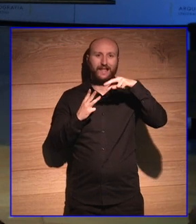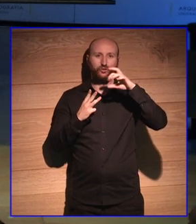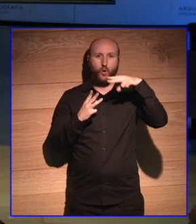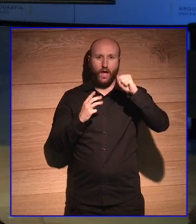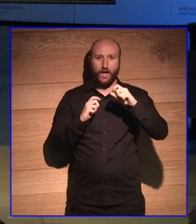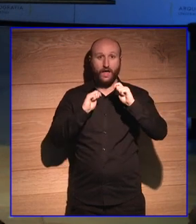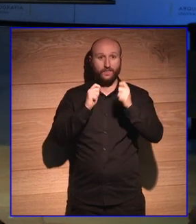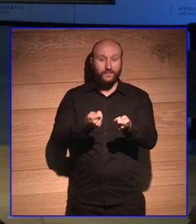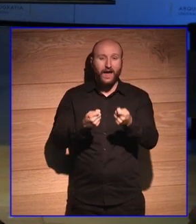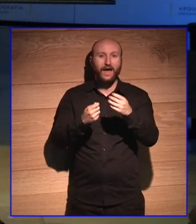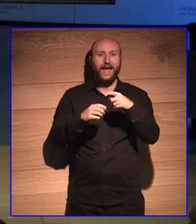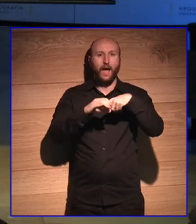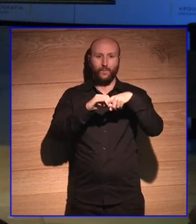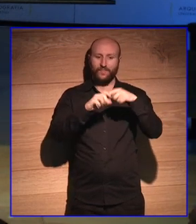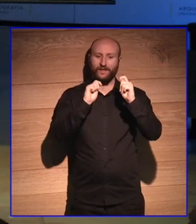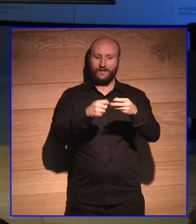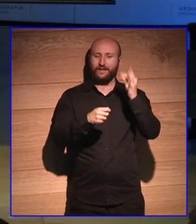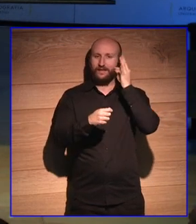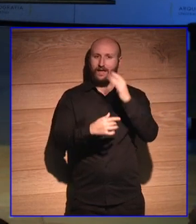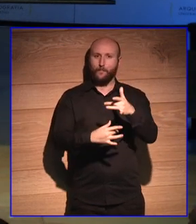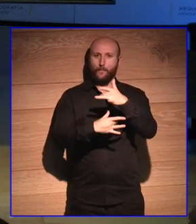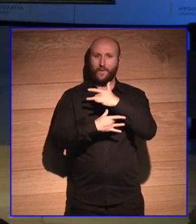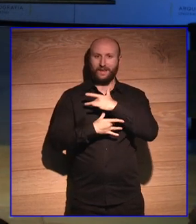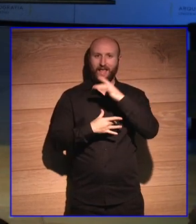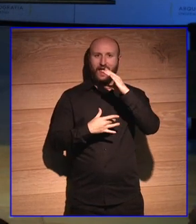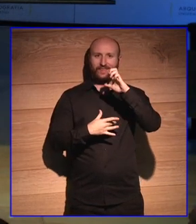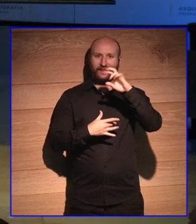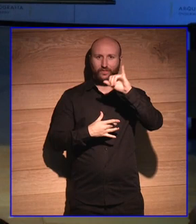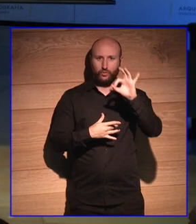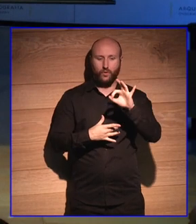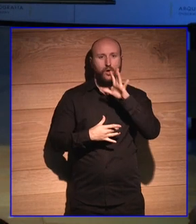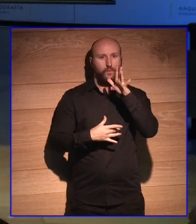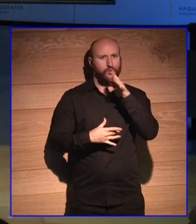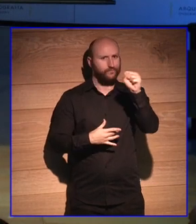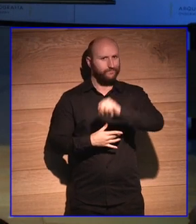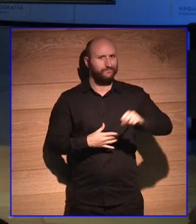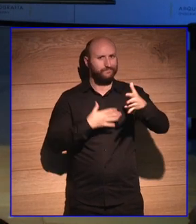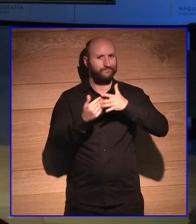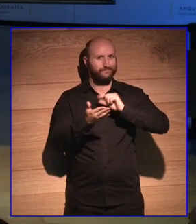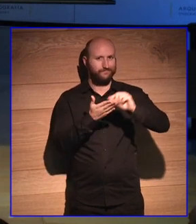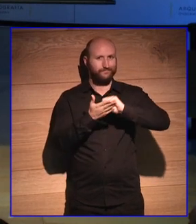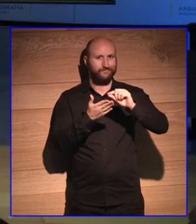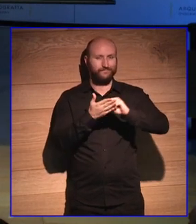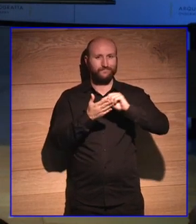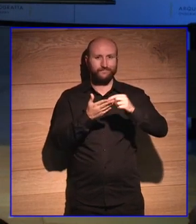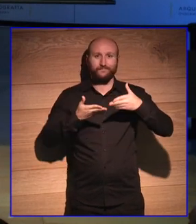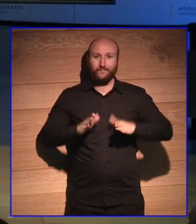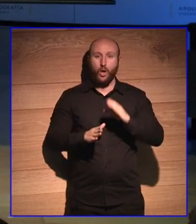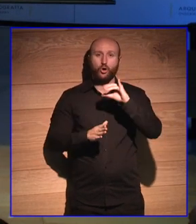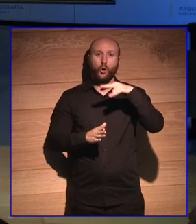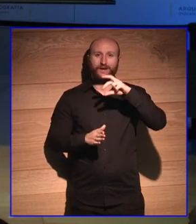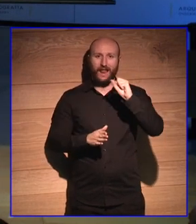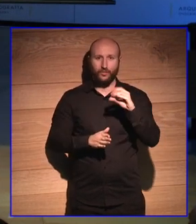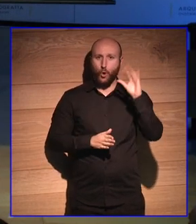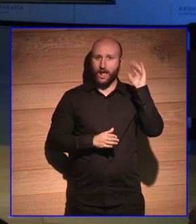adjudicaron la plaza a la señorita maría de pablos cerezo notable compositora discípula del maestro conrado del campo que también